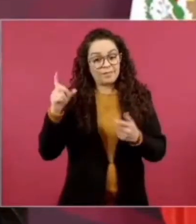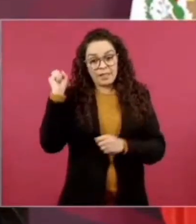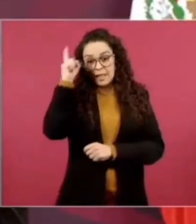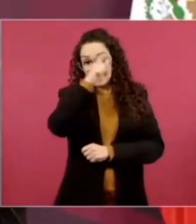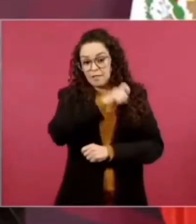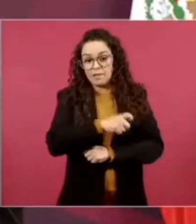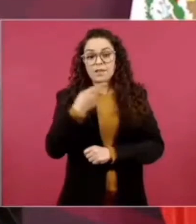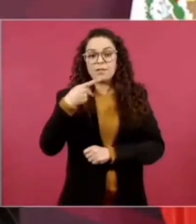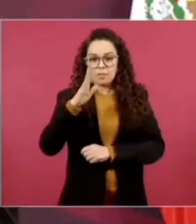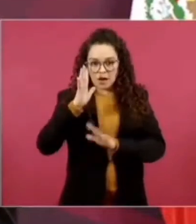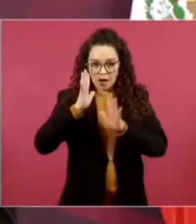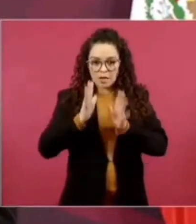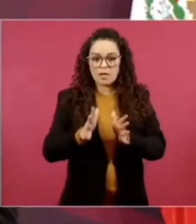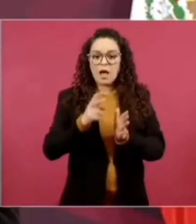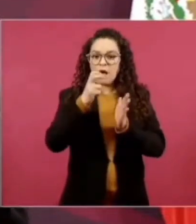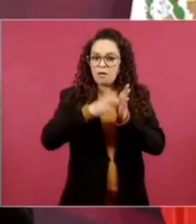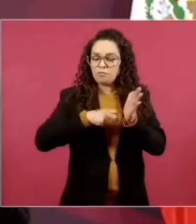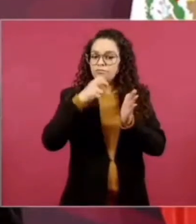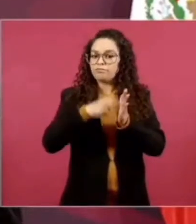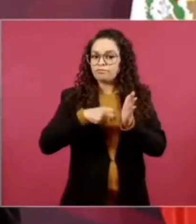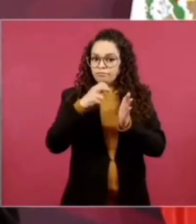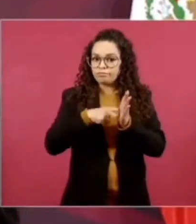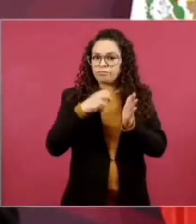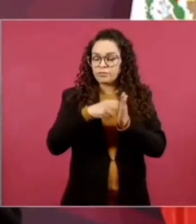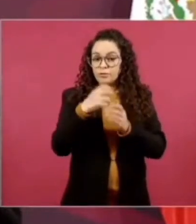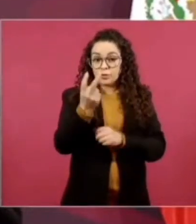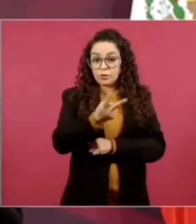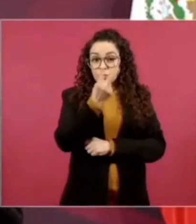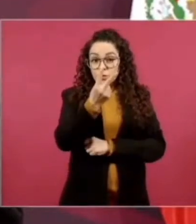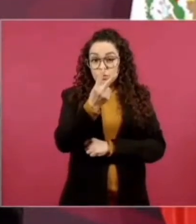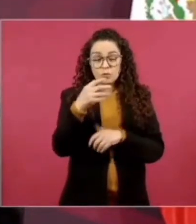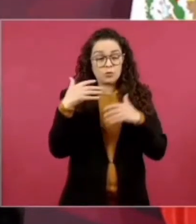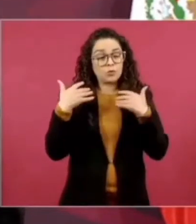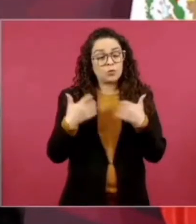reformas fueron nocivas.